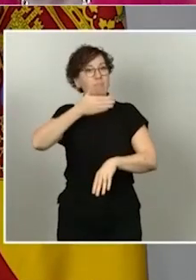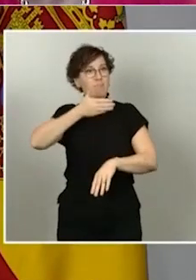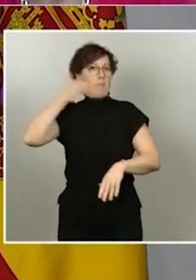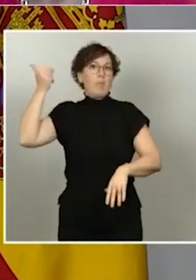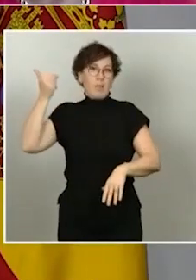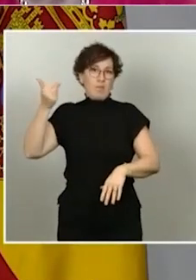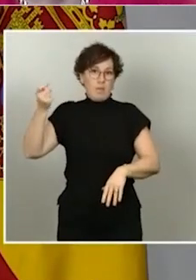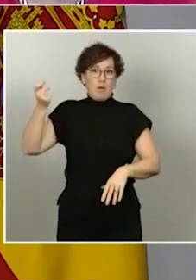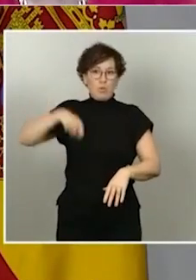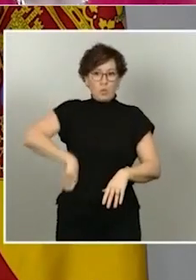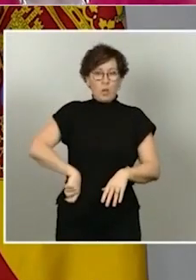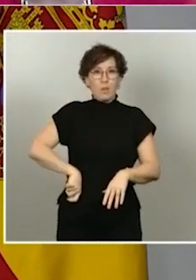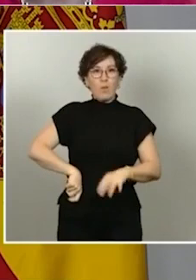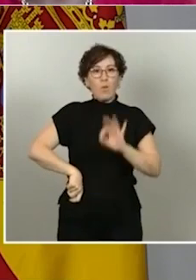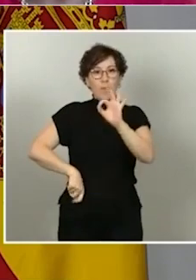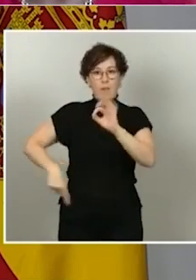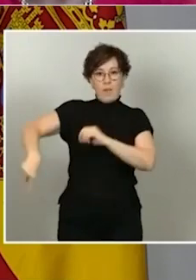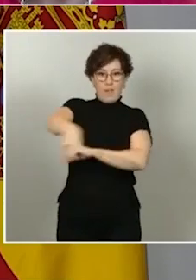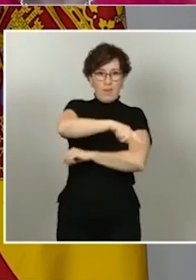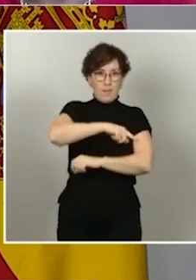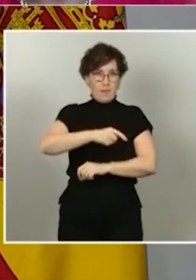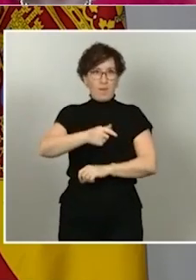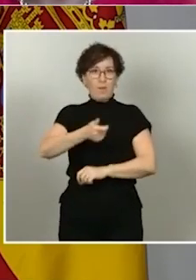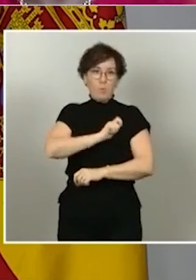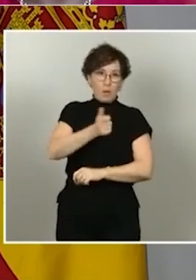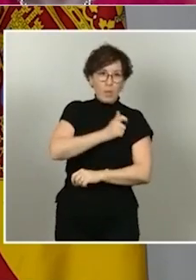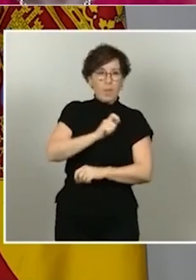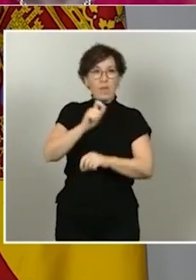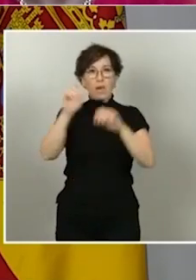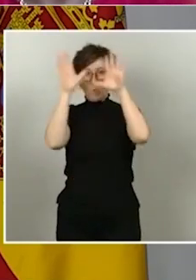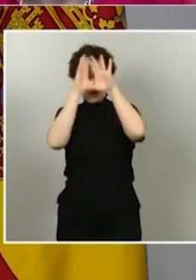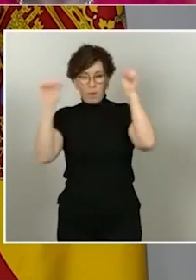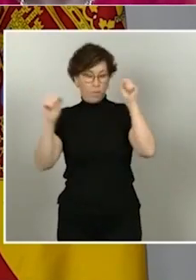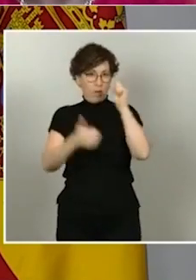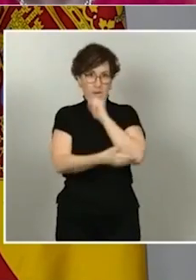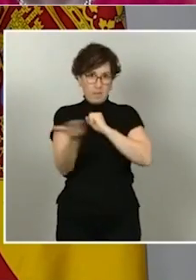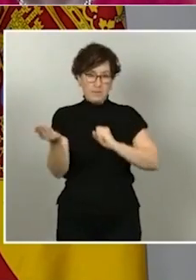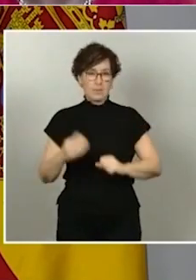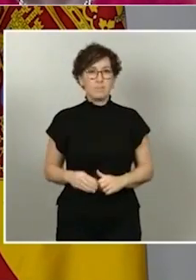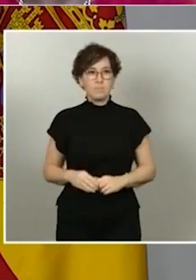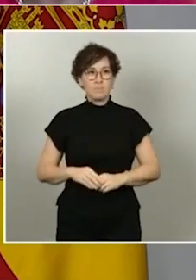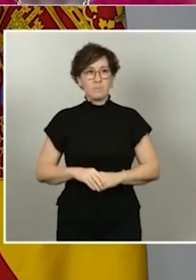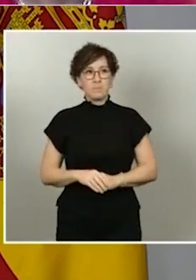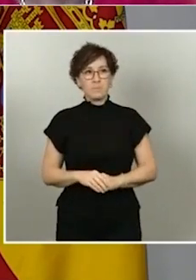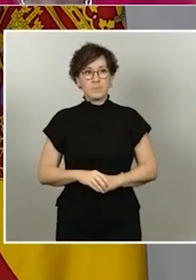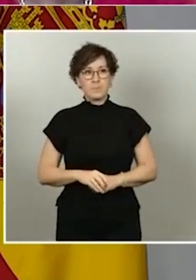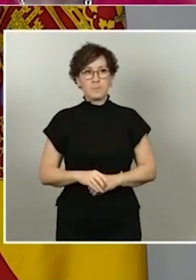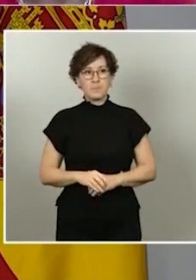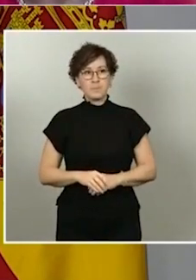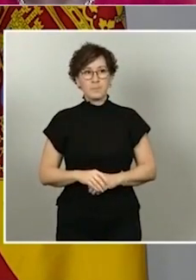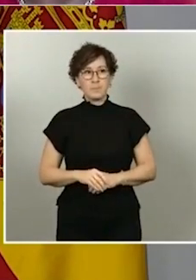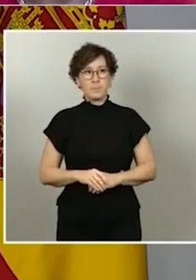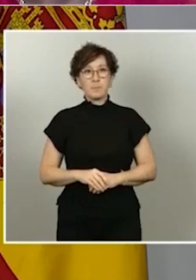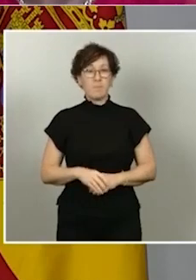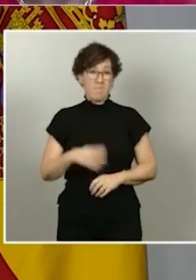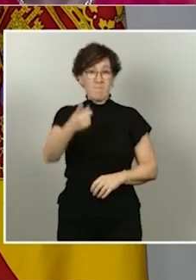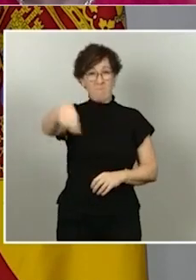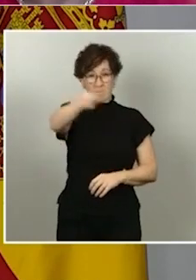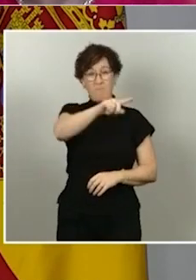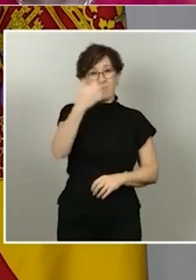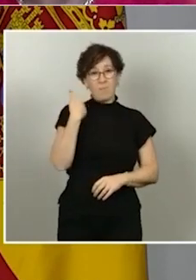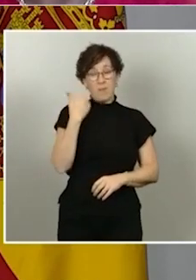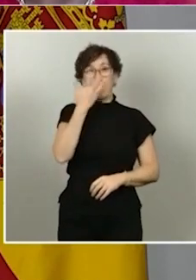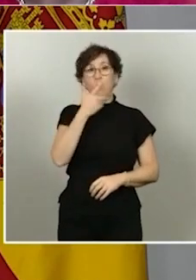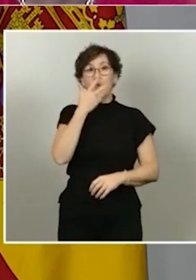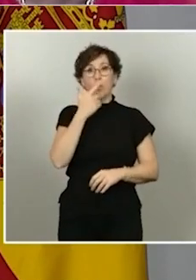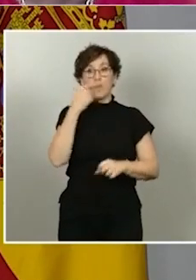El problema que nosotros hemos visto, que se está vertiendo diversa información y amplia información en diferentes medios de comunicación en los cuales se está hablando del